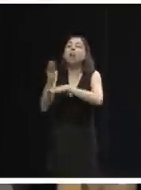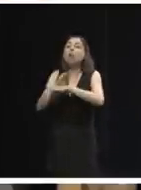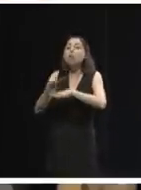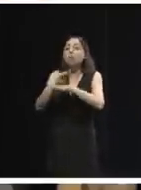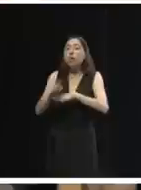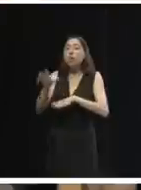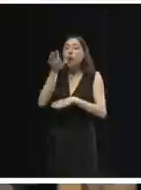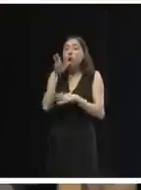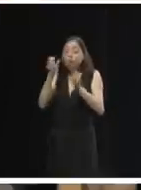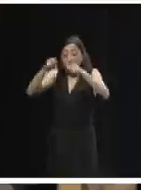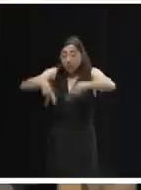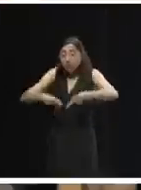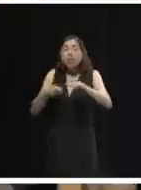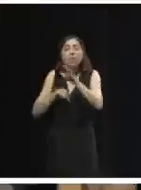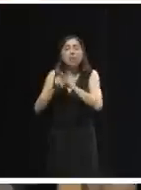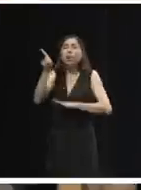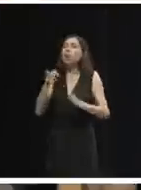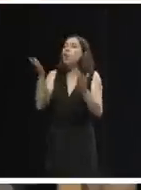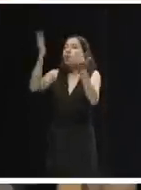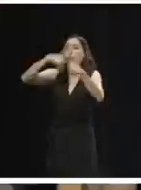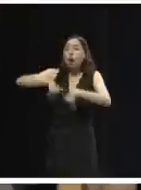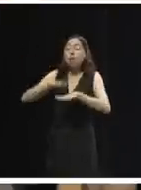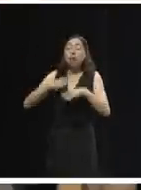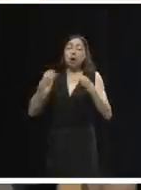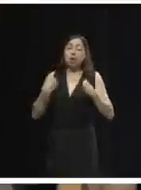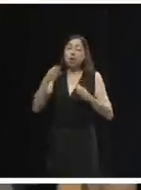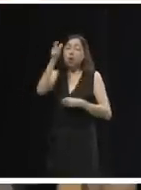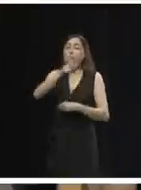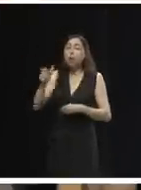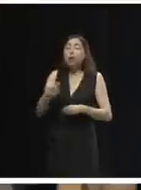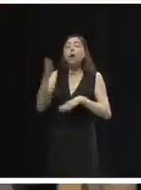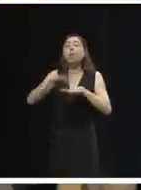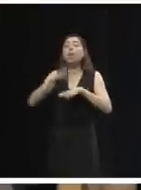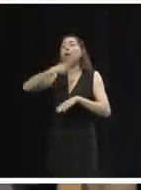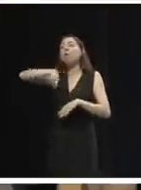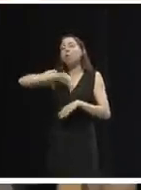hay desarrollo para la vida humana ni para nuestra biodiversidad.